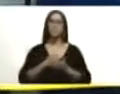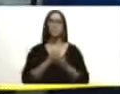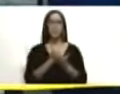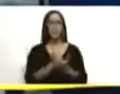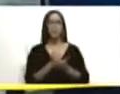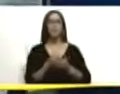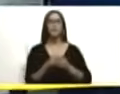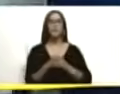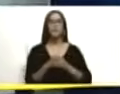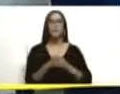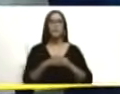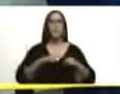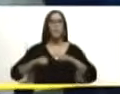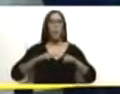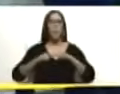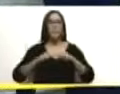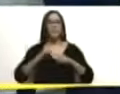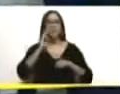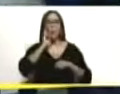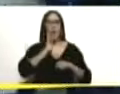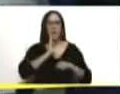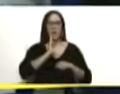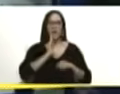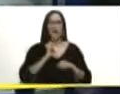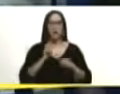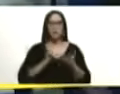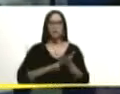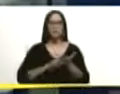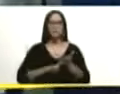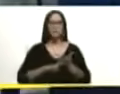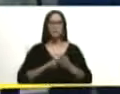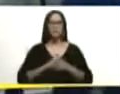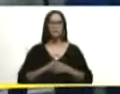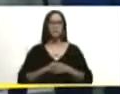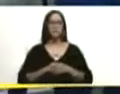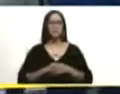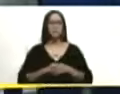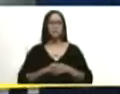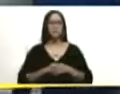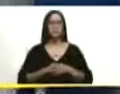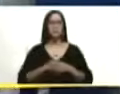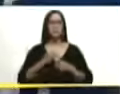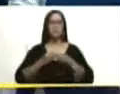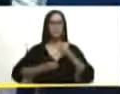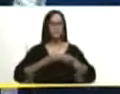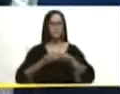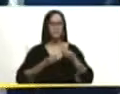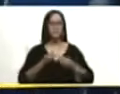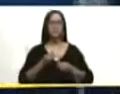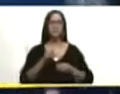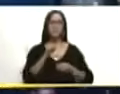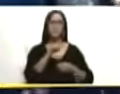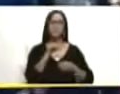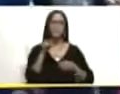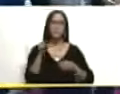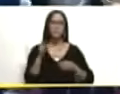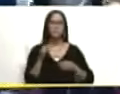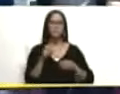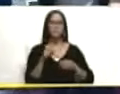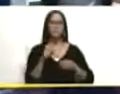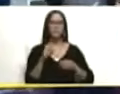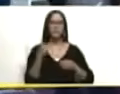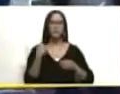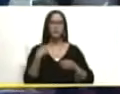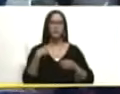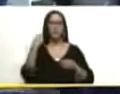y es de movimiento bolivariano, correcto. Él hizo cuando estaban ustedes... Aquel lo tenemos nosotros en la cara.